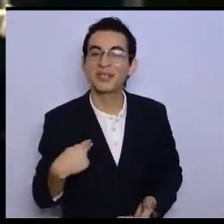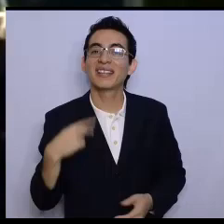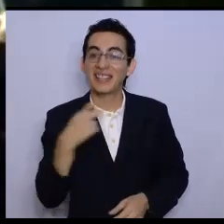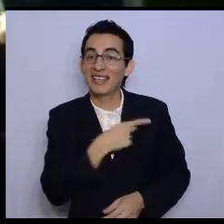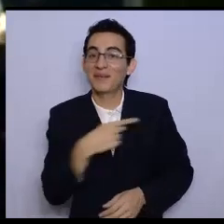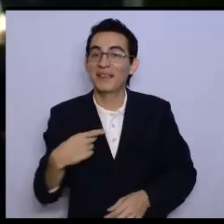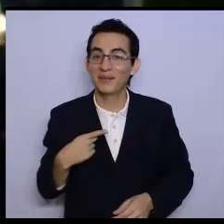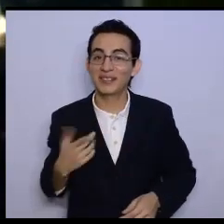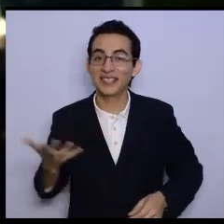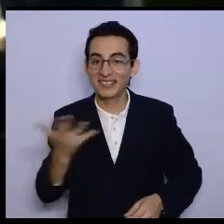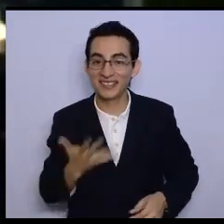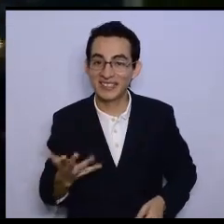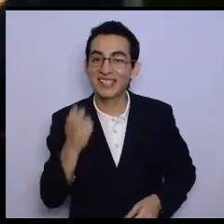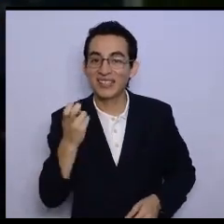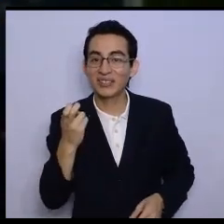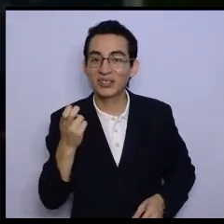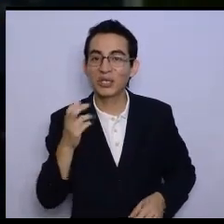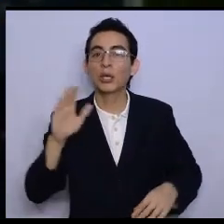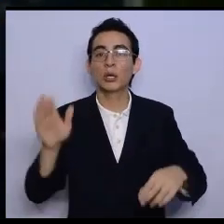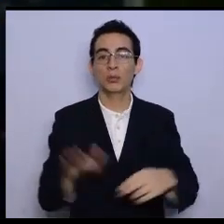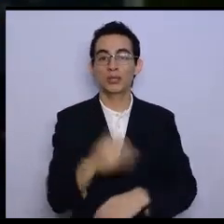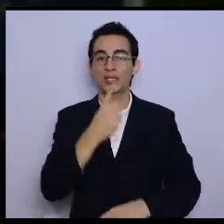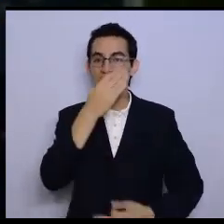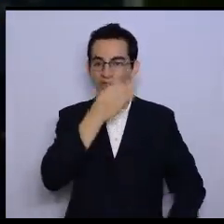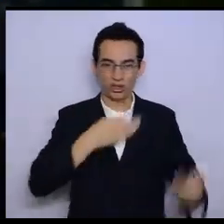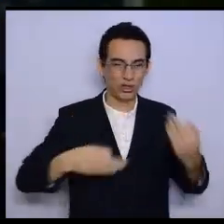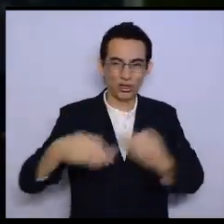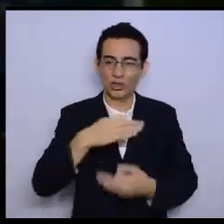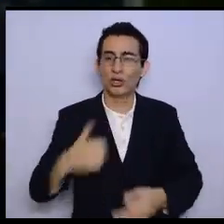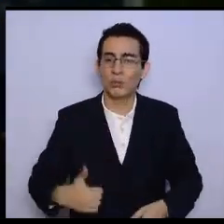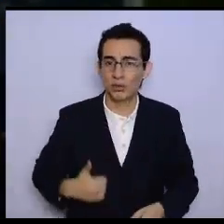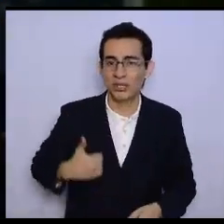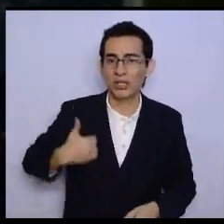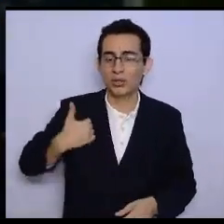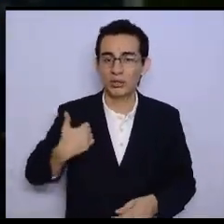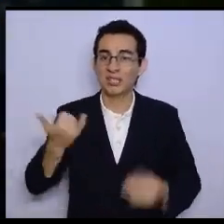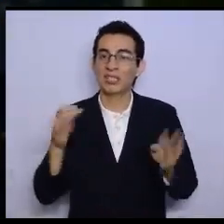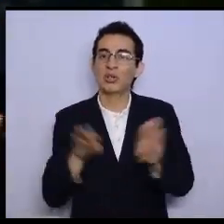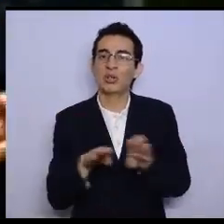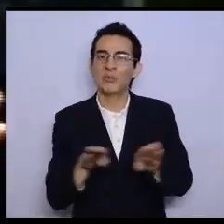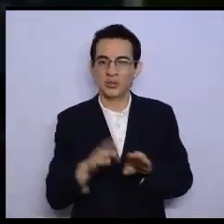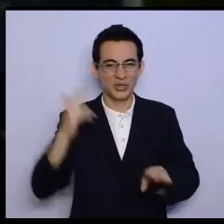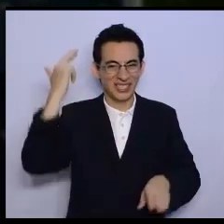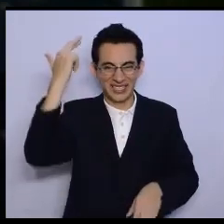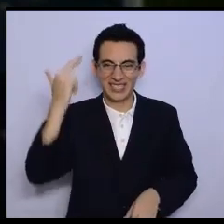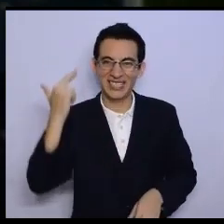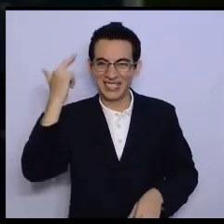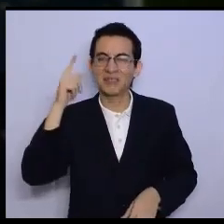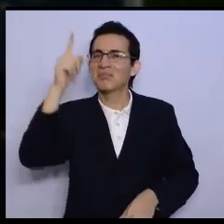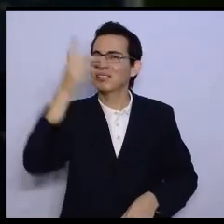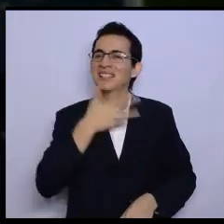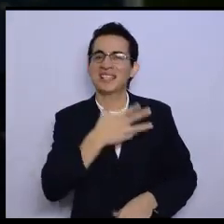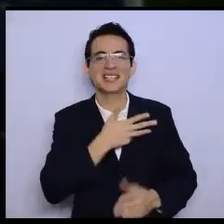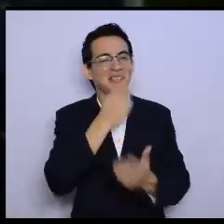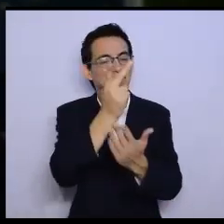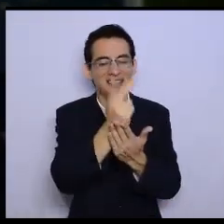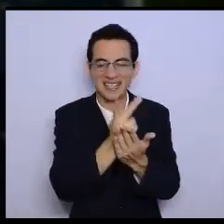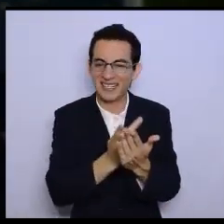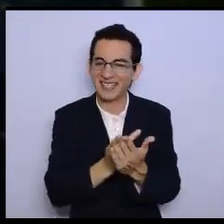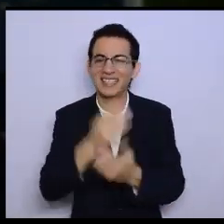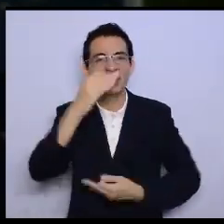que podemos hacer, ¿sí o no? Porque como todopoderoso y como soberano, Él tiene dominio y control de todas las